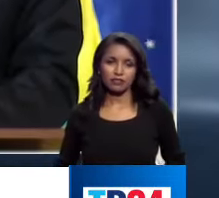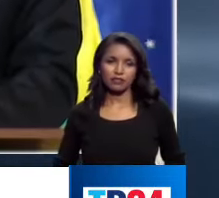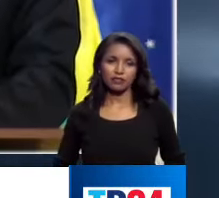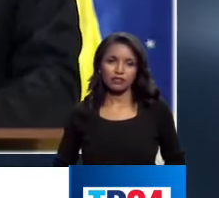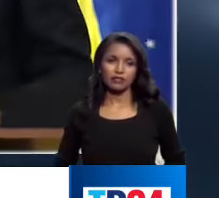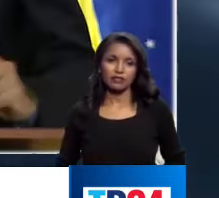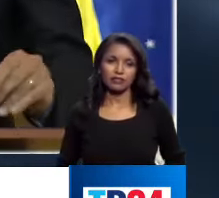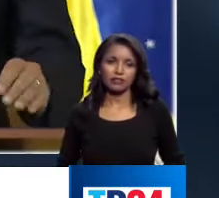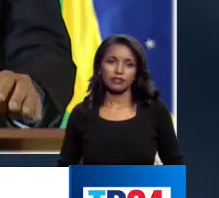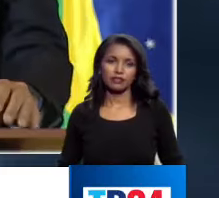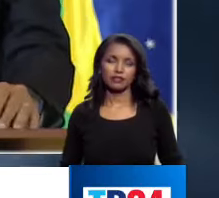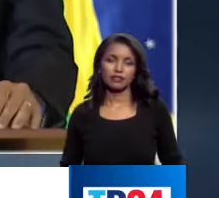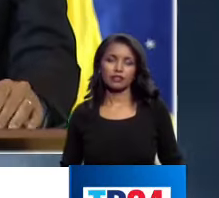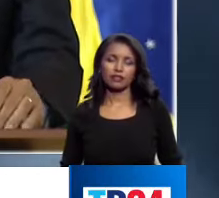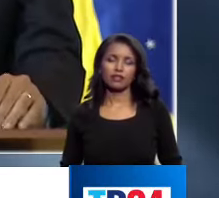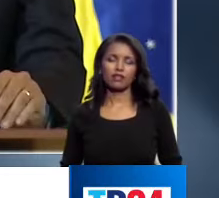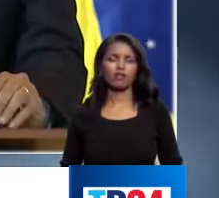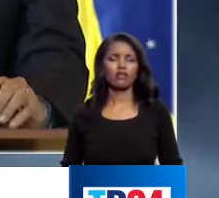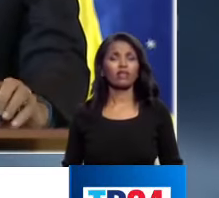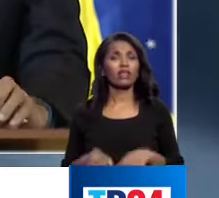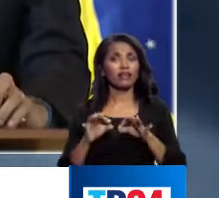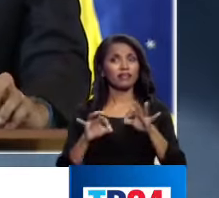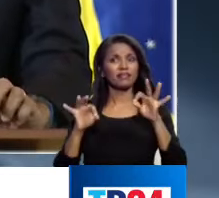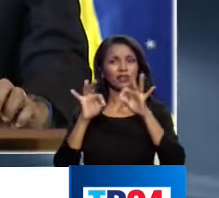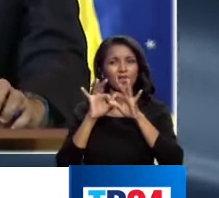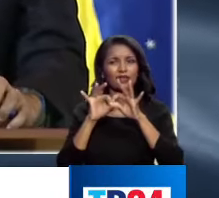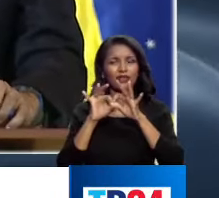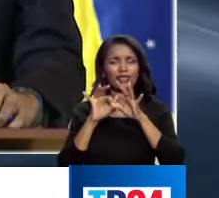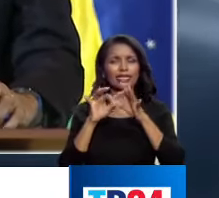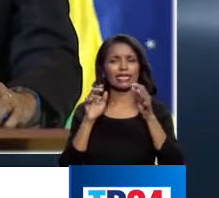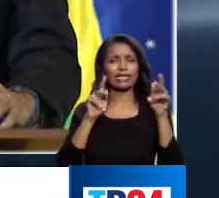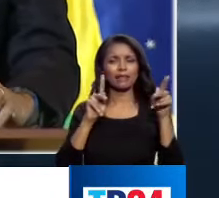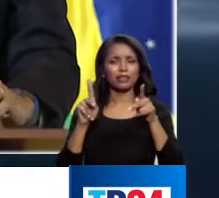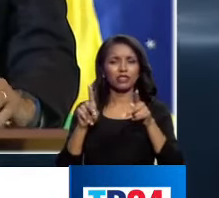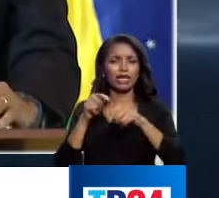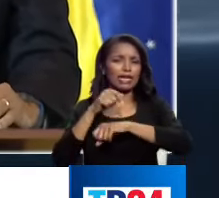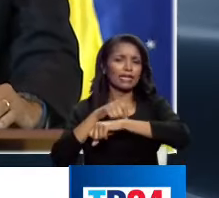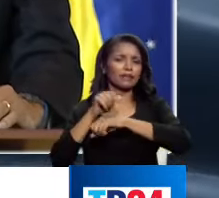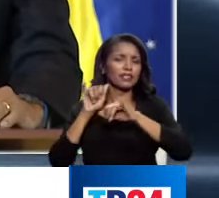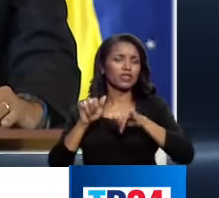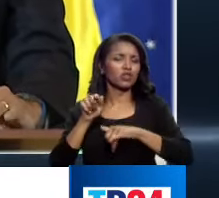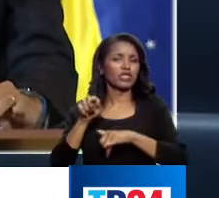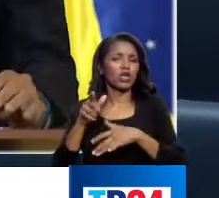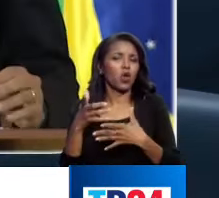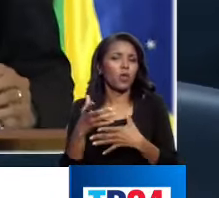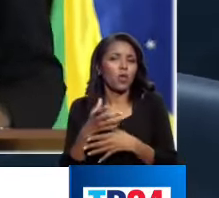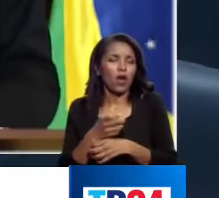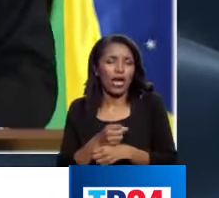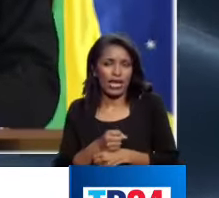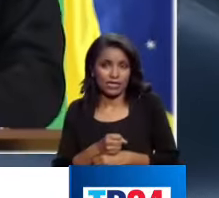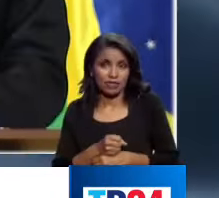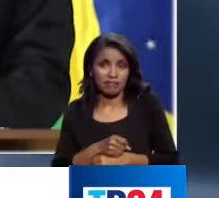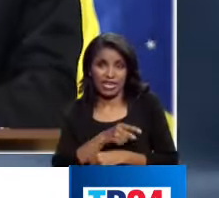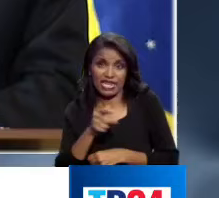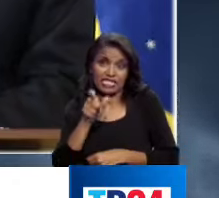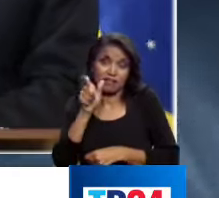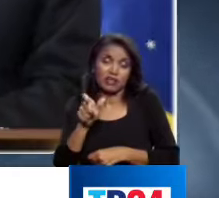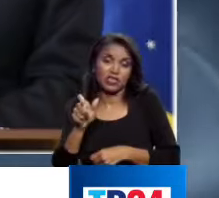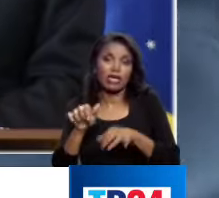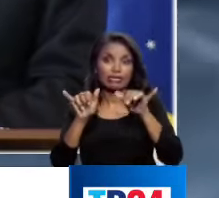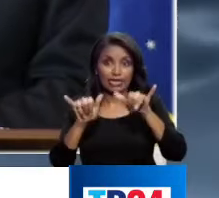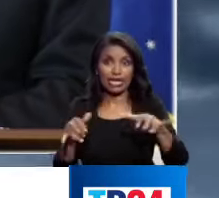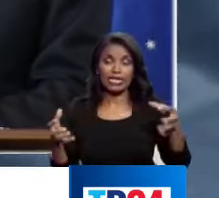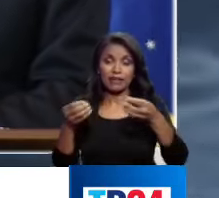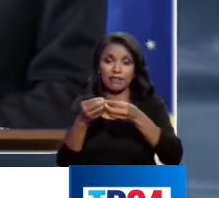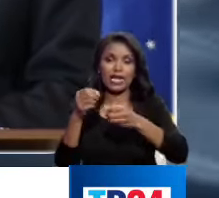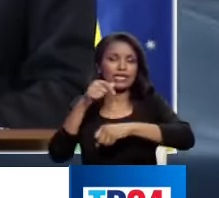Ahora, aparte de la cantidad de turistas que llegan, es importante el tiempo que se quedan en Panamá. ¿Cómo lograría usted una mayor estadía? Por ejemplo, esos que usted